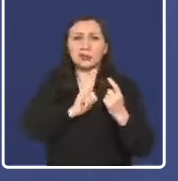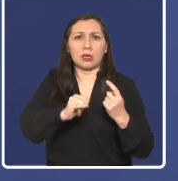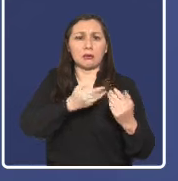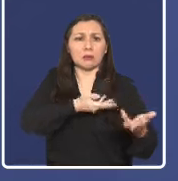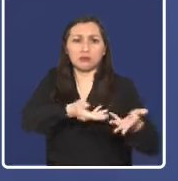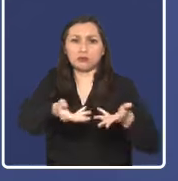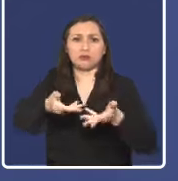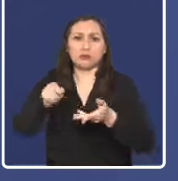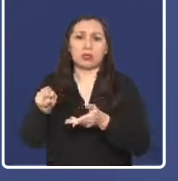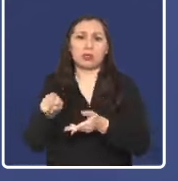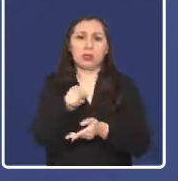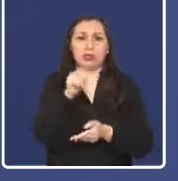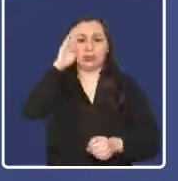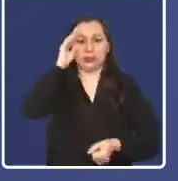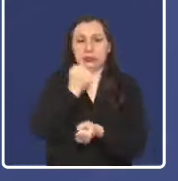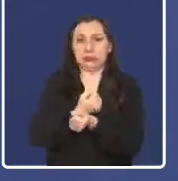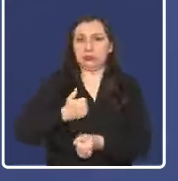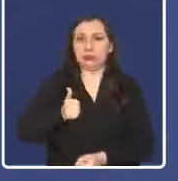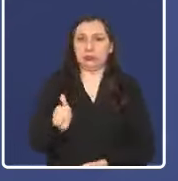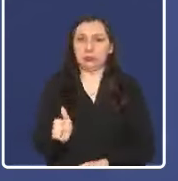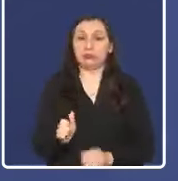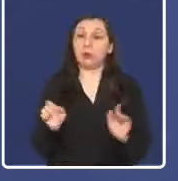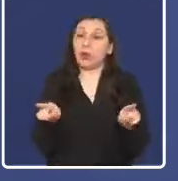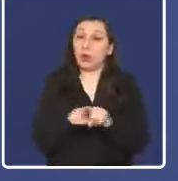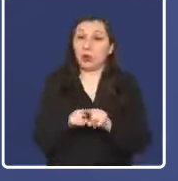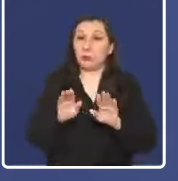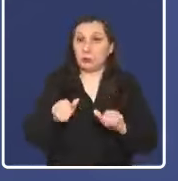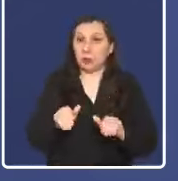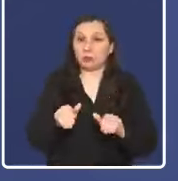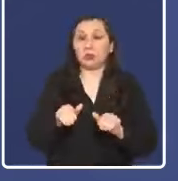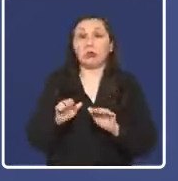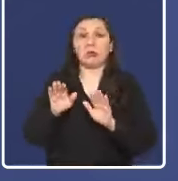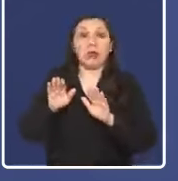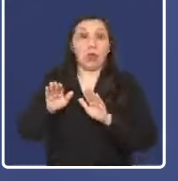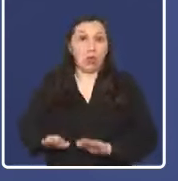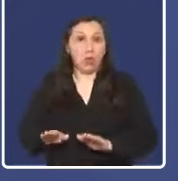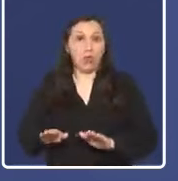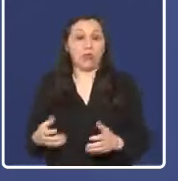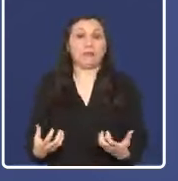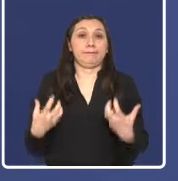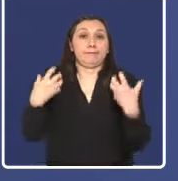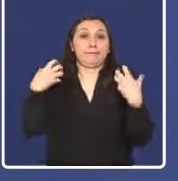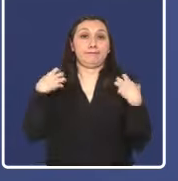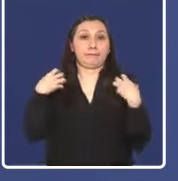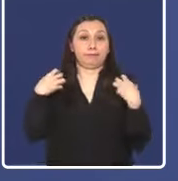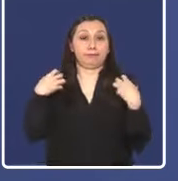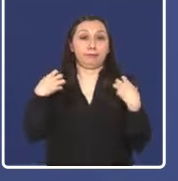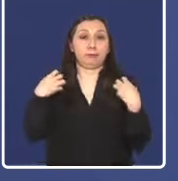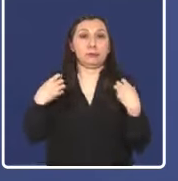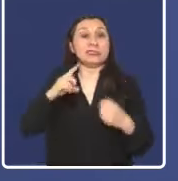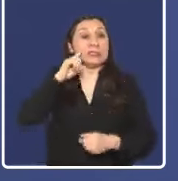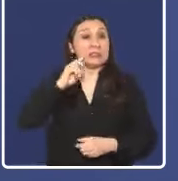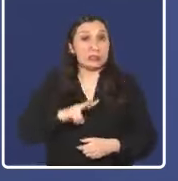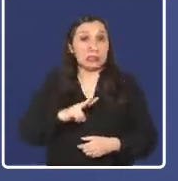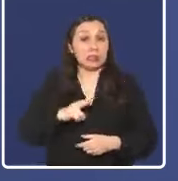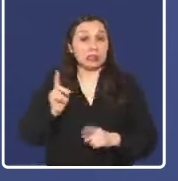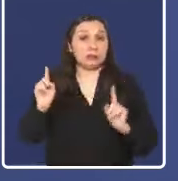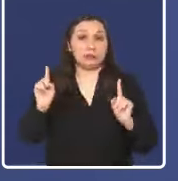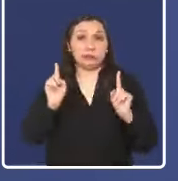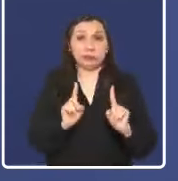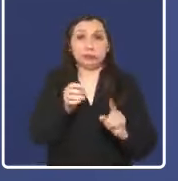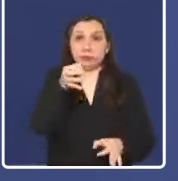ellas. Por lo mismo, su permanencia, aún sin haber sido